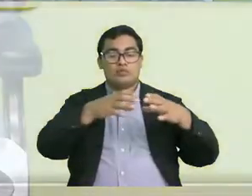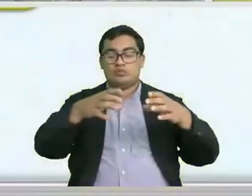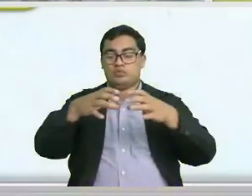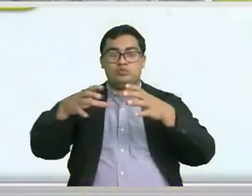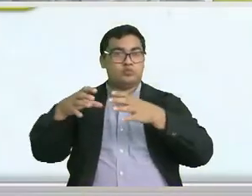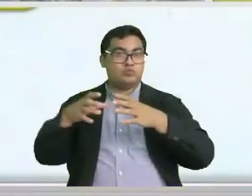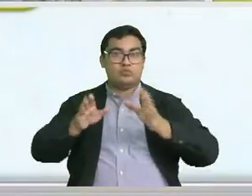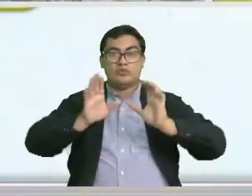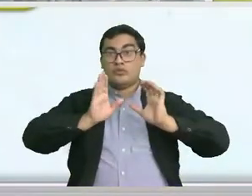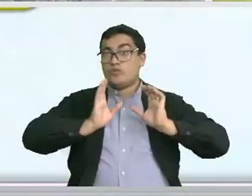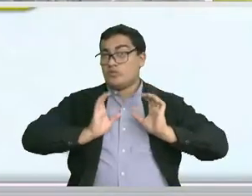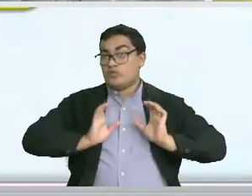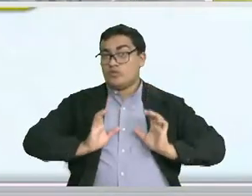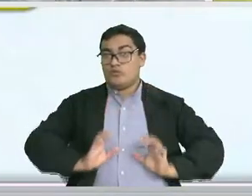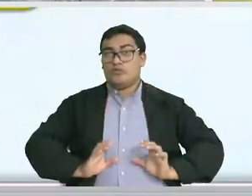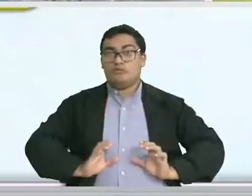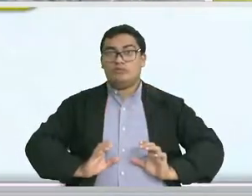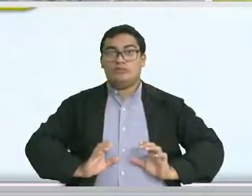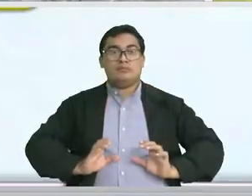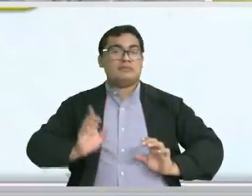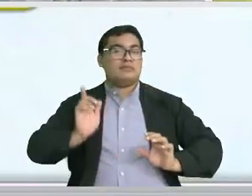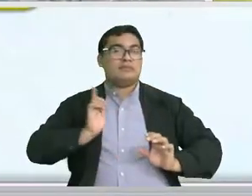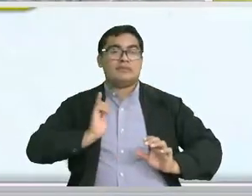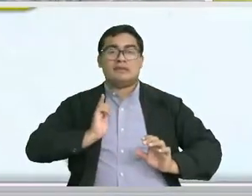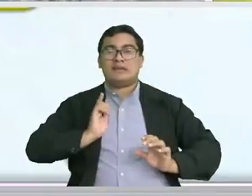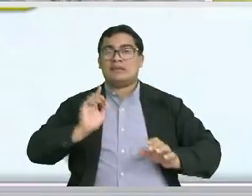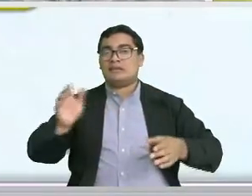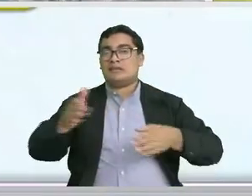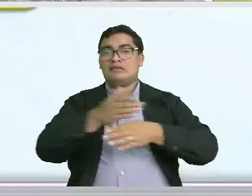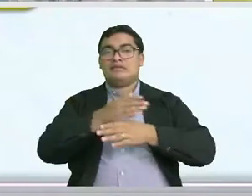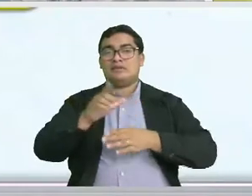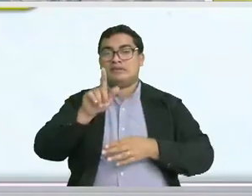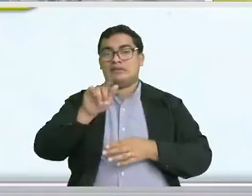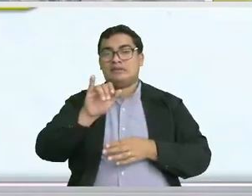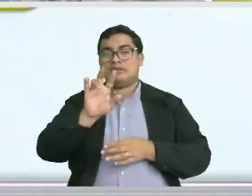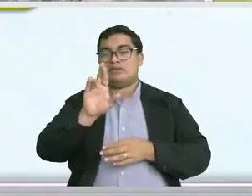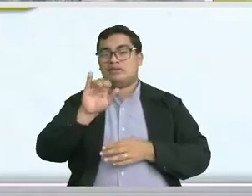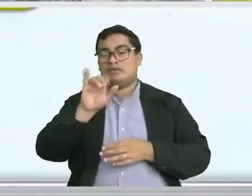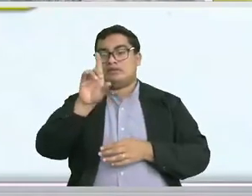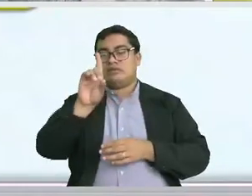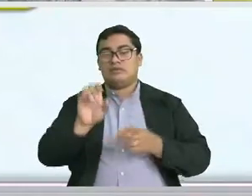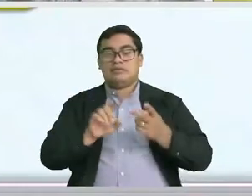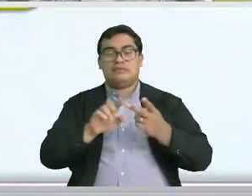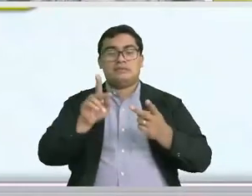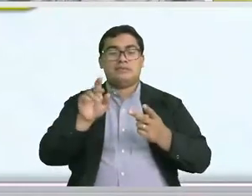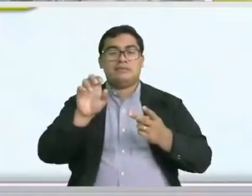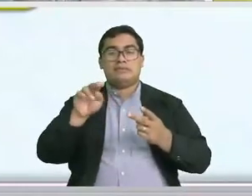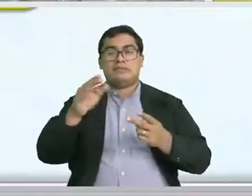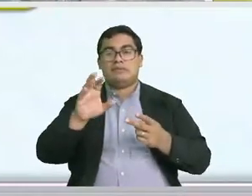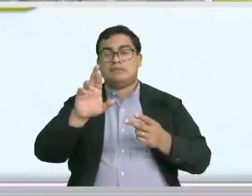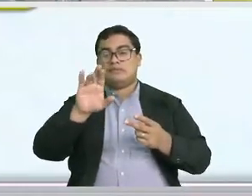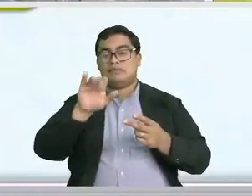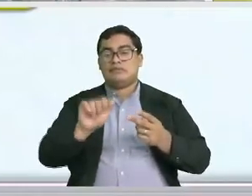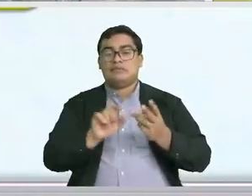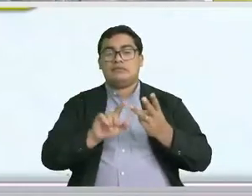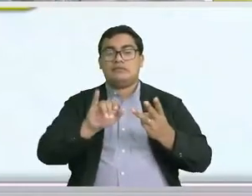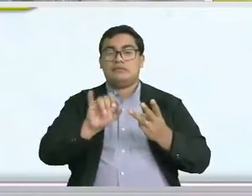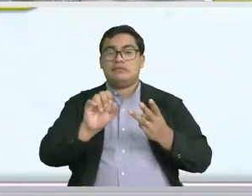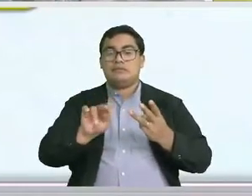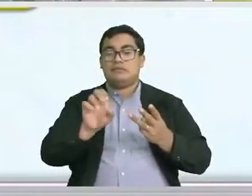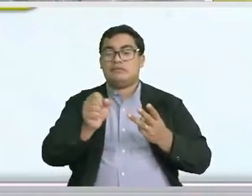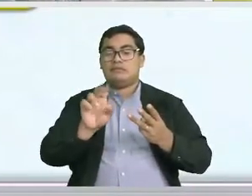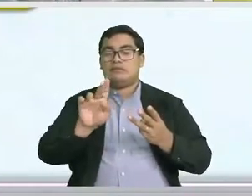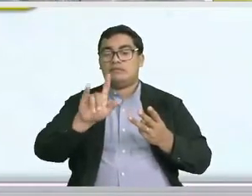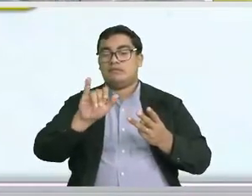toditas las hormonas de nuestro cuerpo, las de la tiroides, las que produce el páncreas, la insulina, toditas las hormonas, para poder